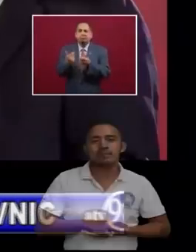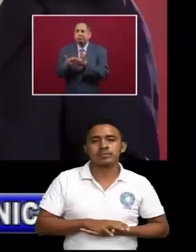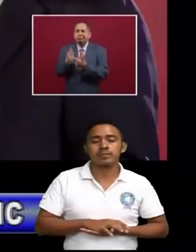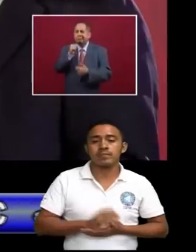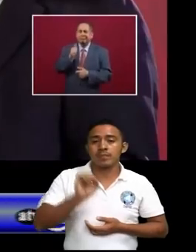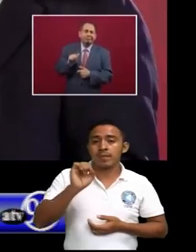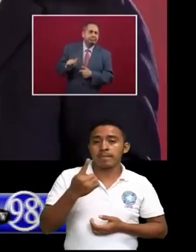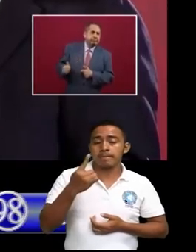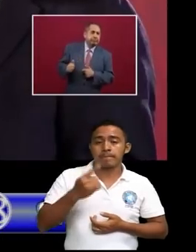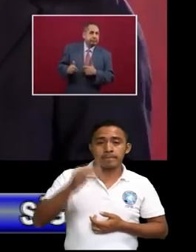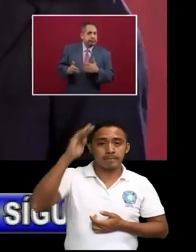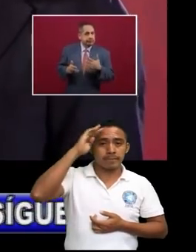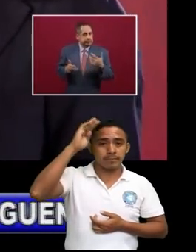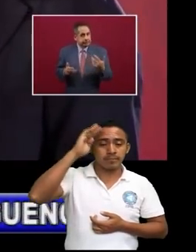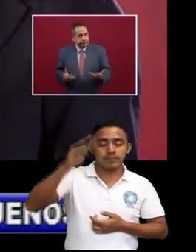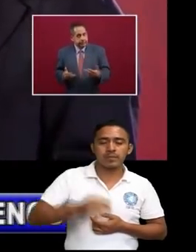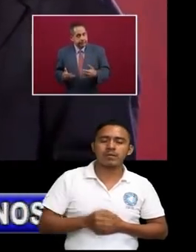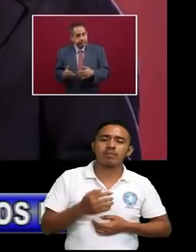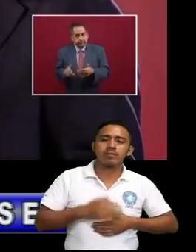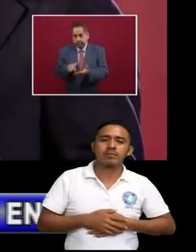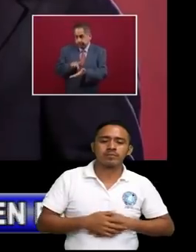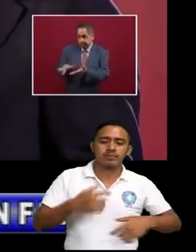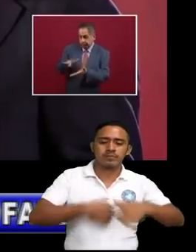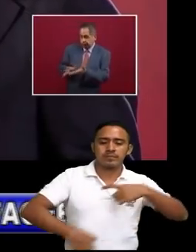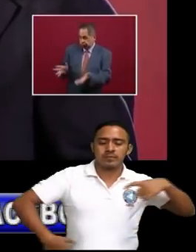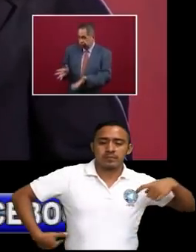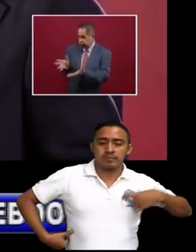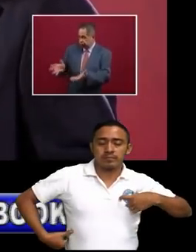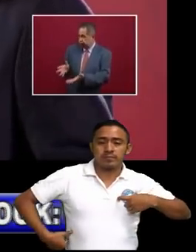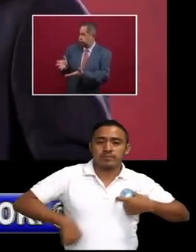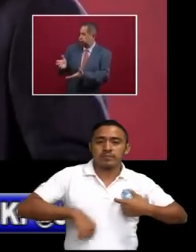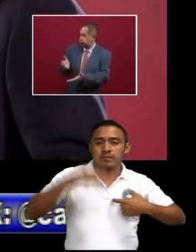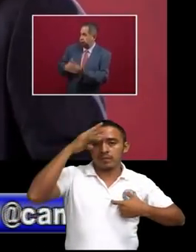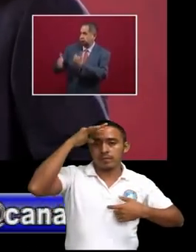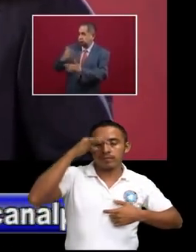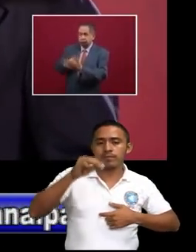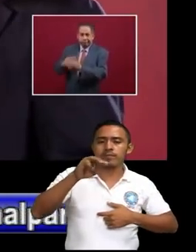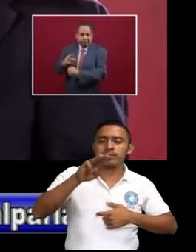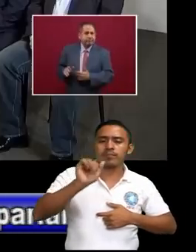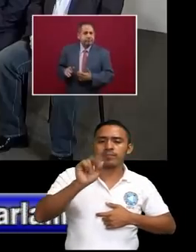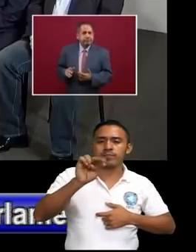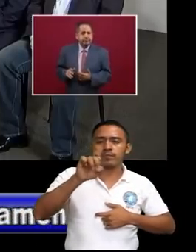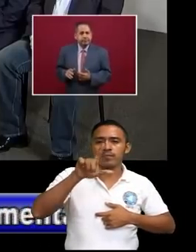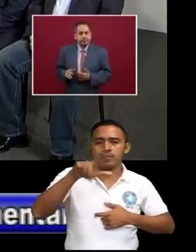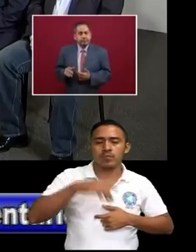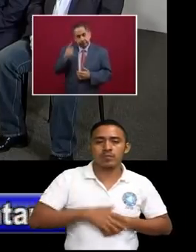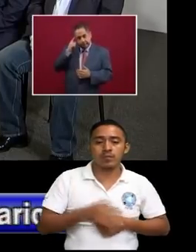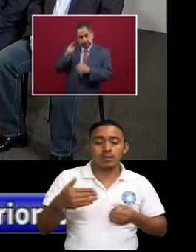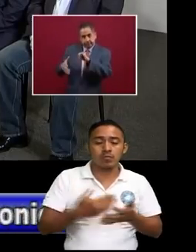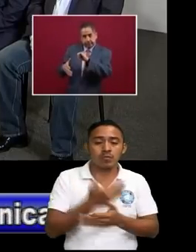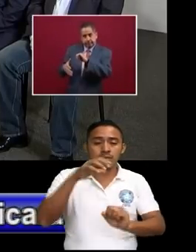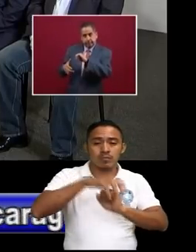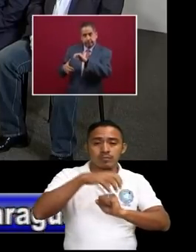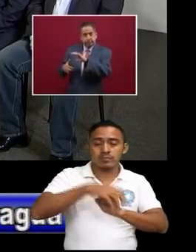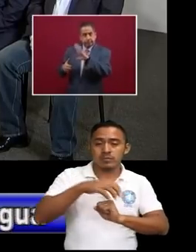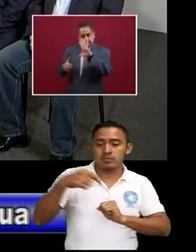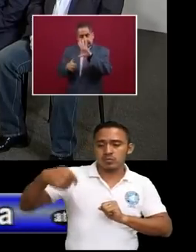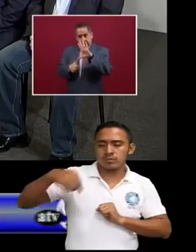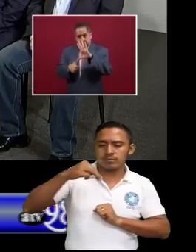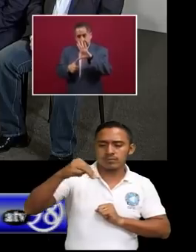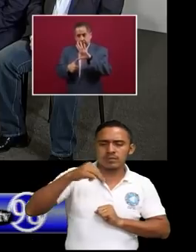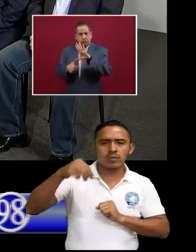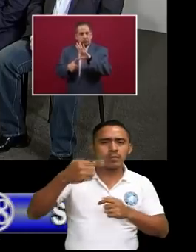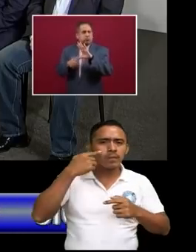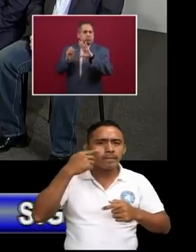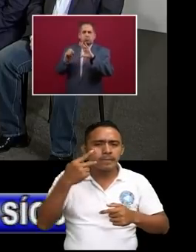El primer mandatario de México, Andrés Manuel López Obrador, anunció este martes la creación de una comisión especial para tratar la